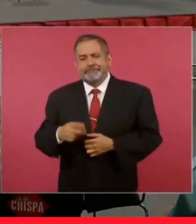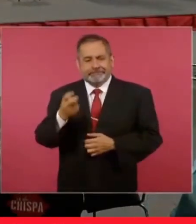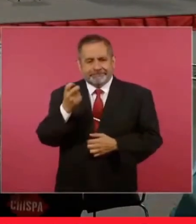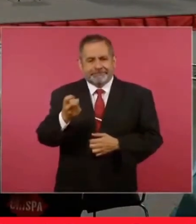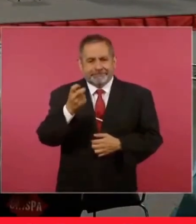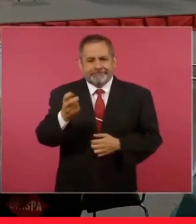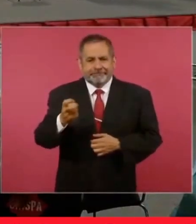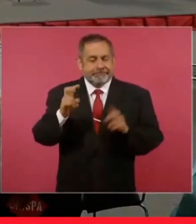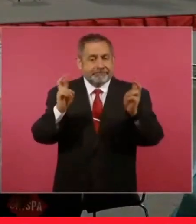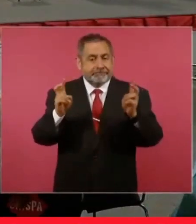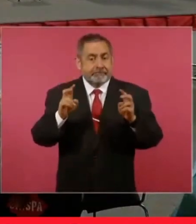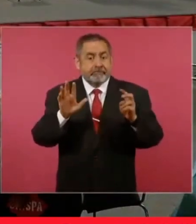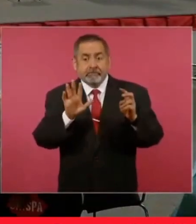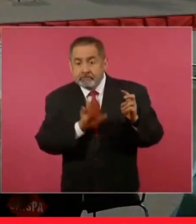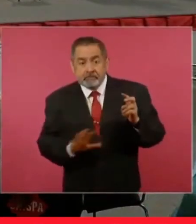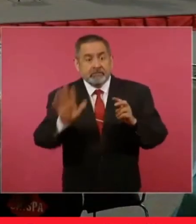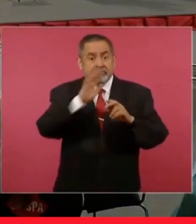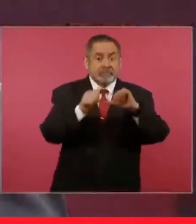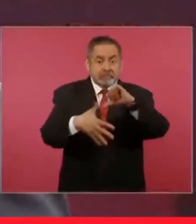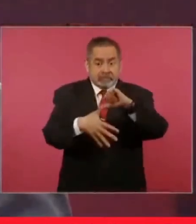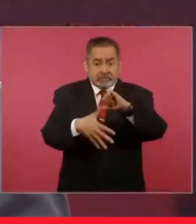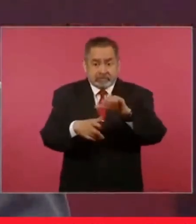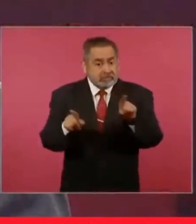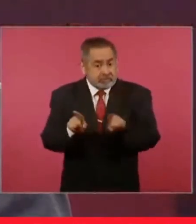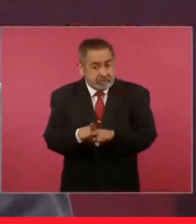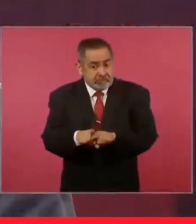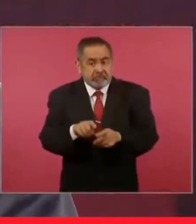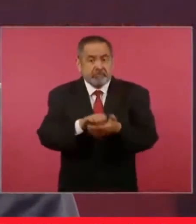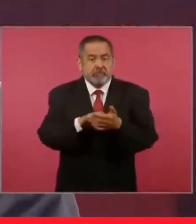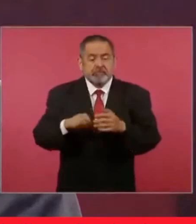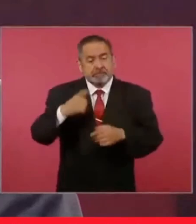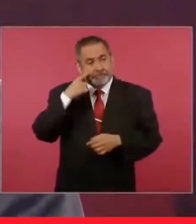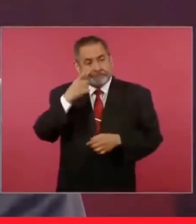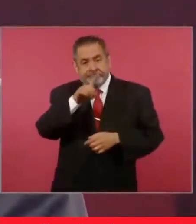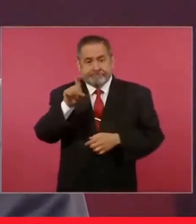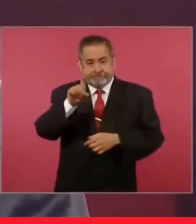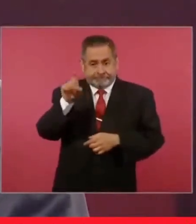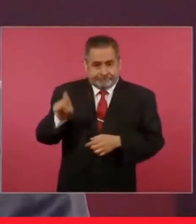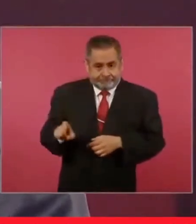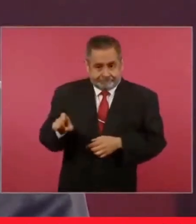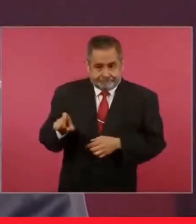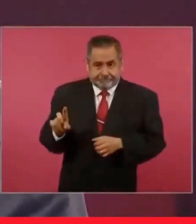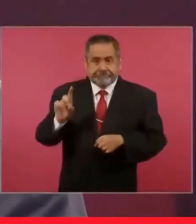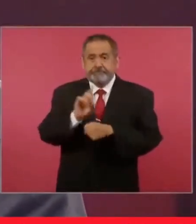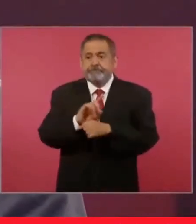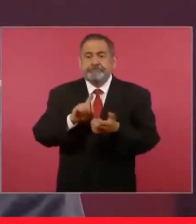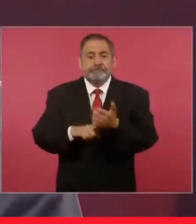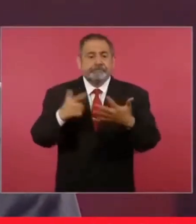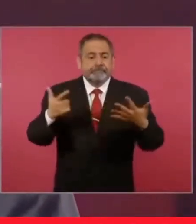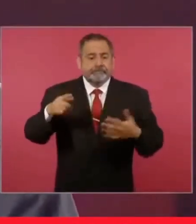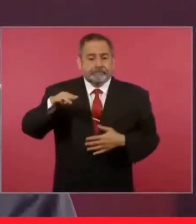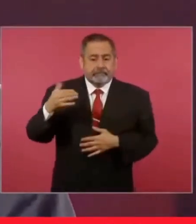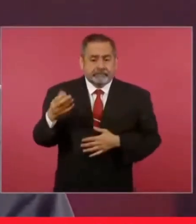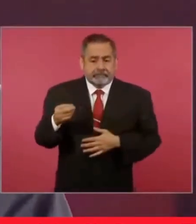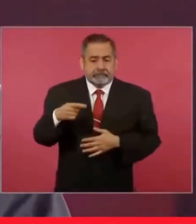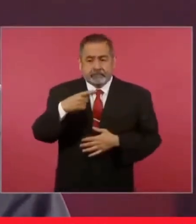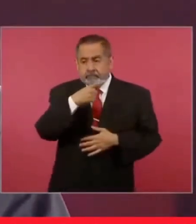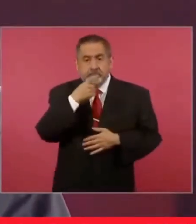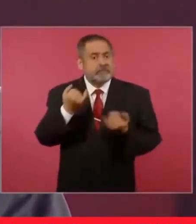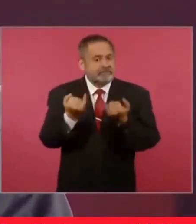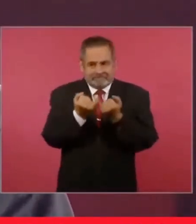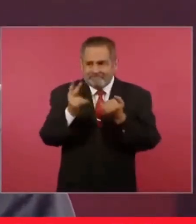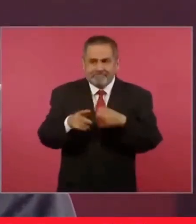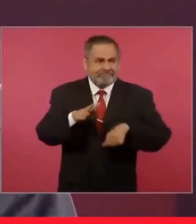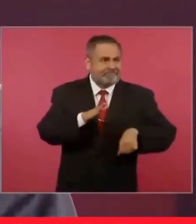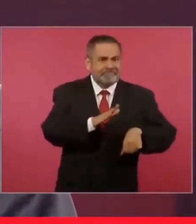toda América Latina. Por ejemplo, Texas, precisamente el día 7 de mayo, mandó una advertencia